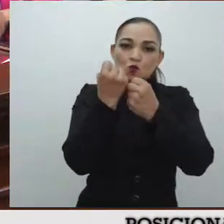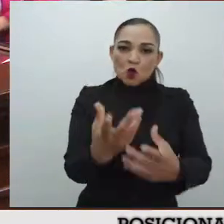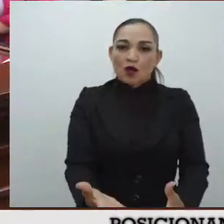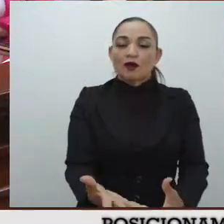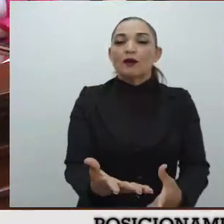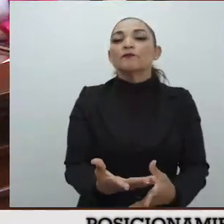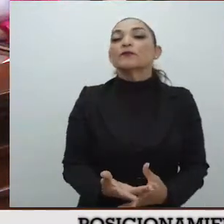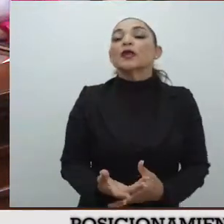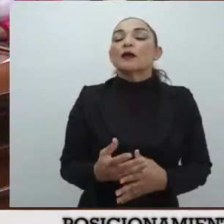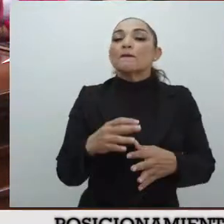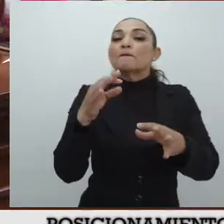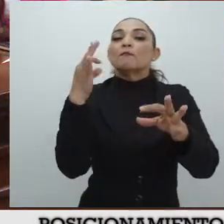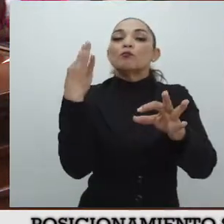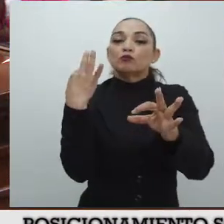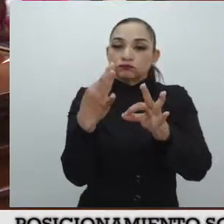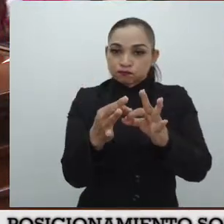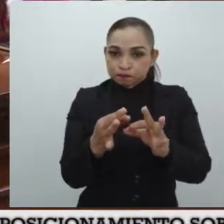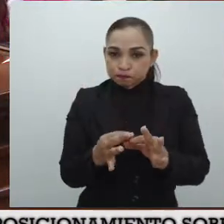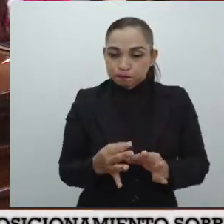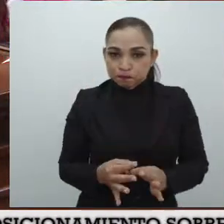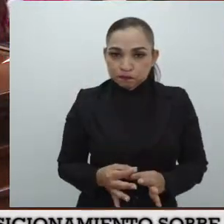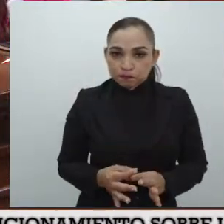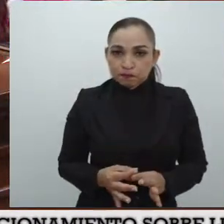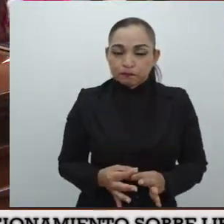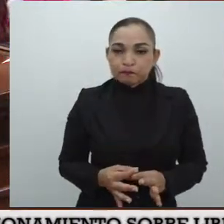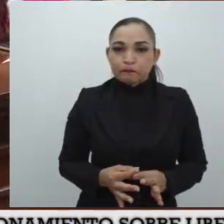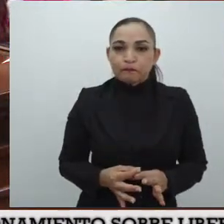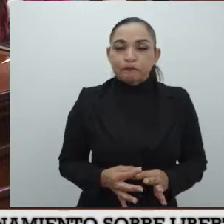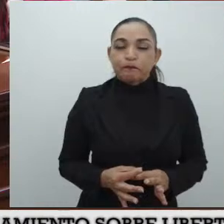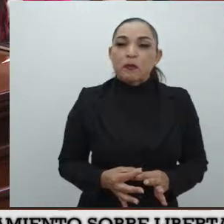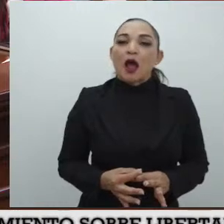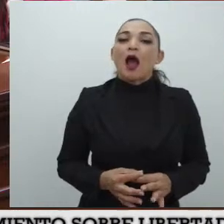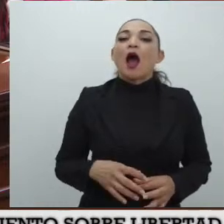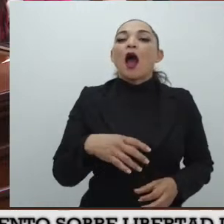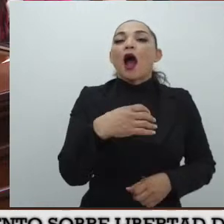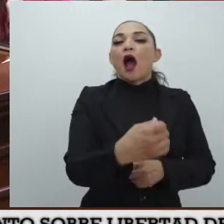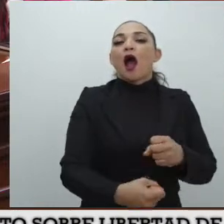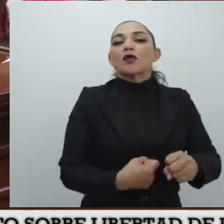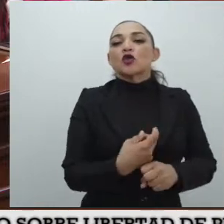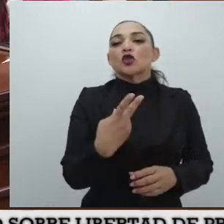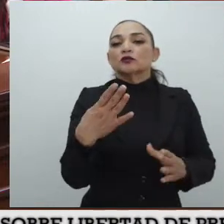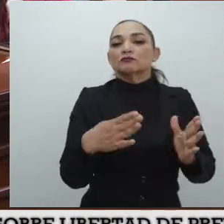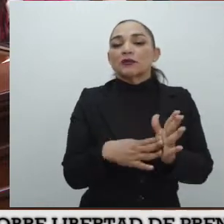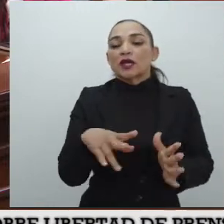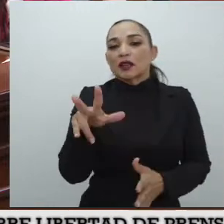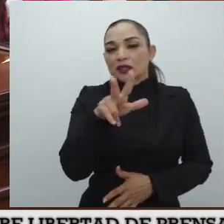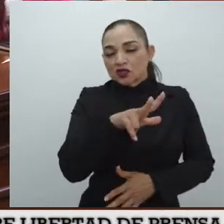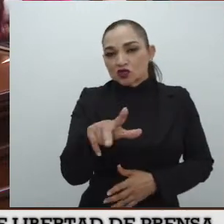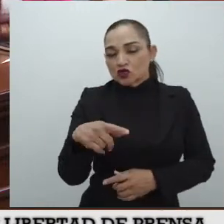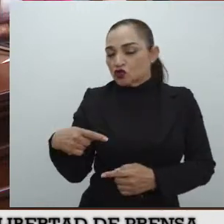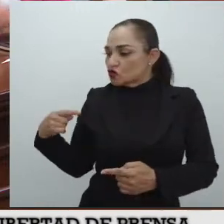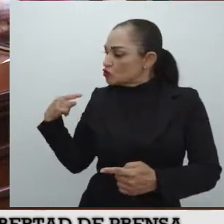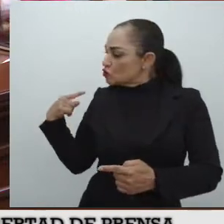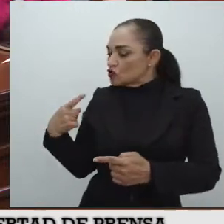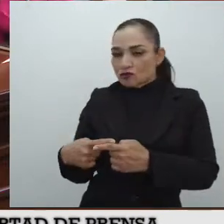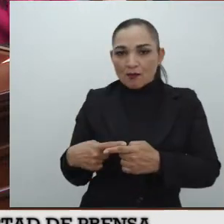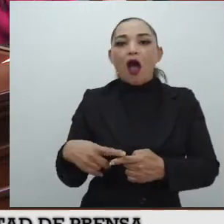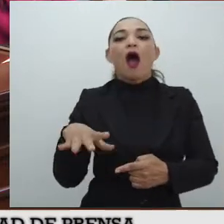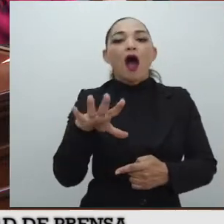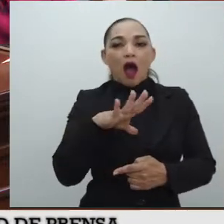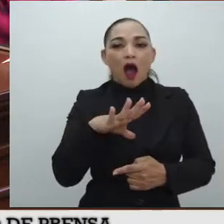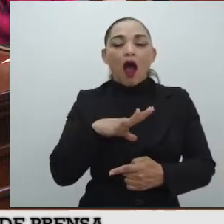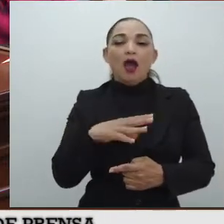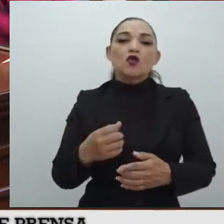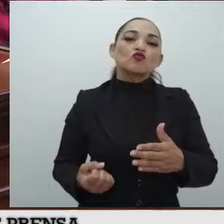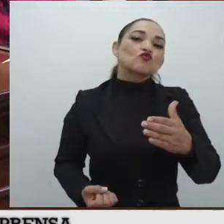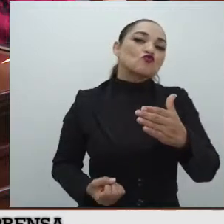con puntualidad que desde el 2018 existe una